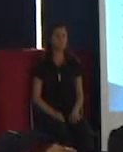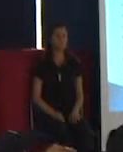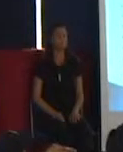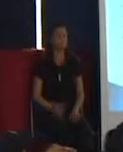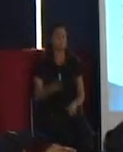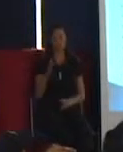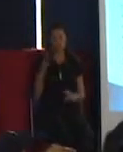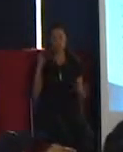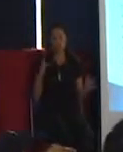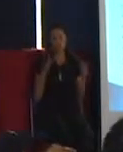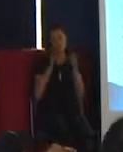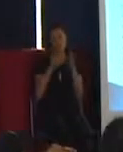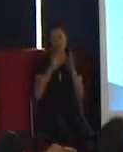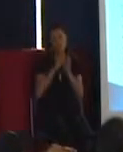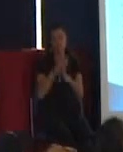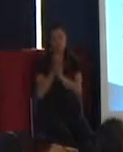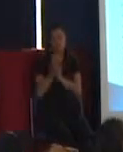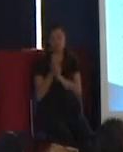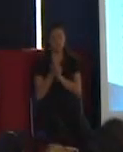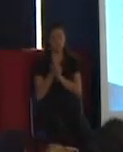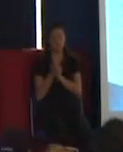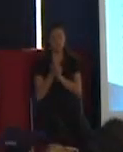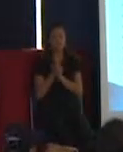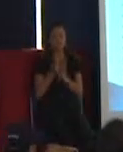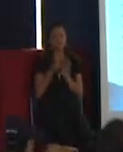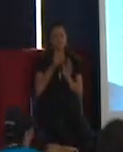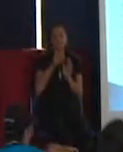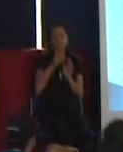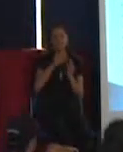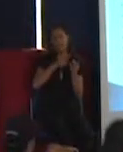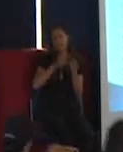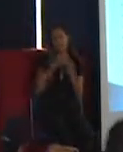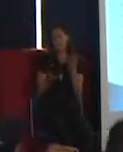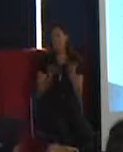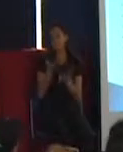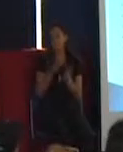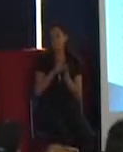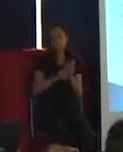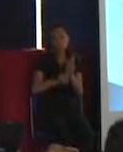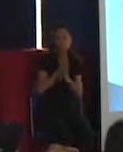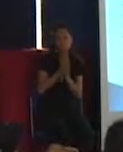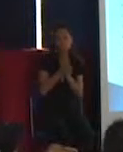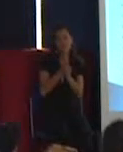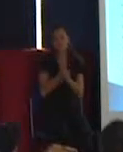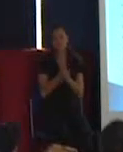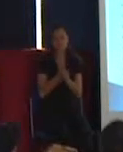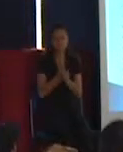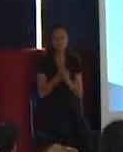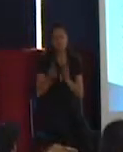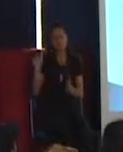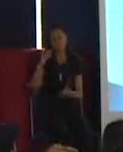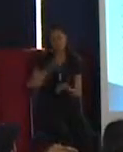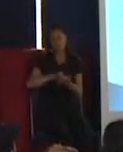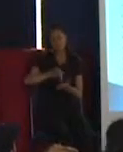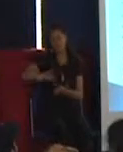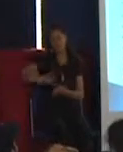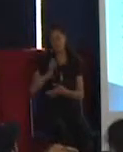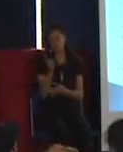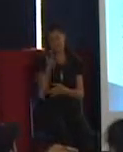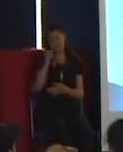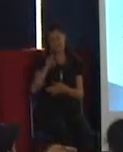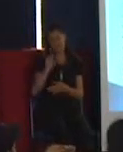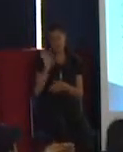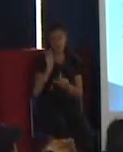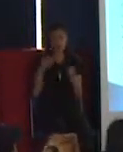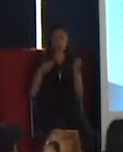De acuerdo a sus, claro, por supuesto que sí, de acuerdo a su desarrollo de habilidades. Eso sí, precisamente por eso se tendría que, o el